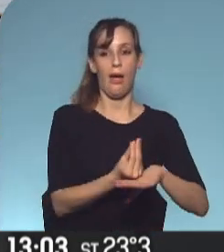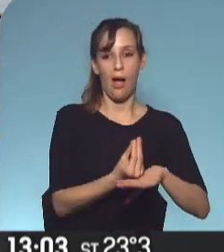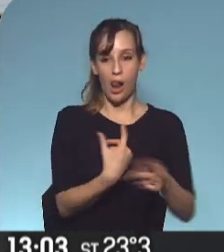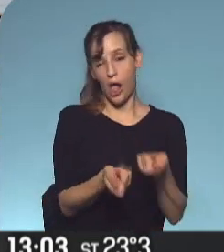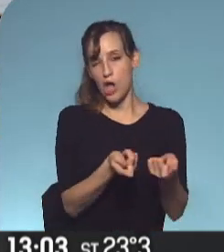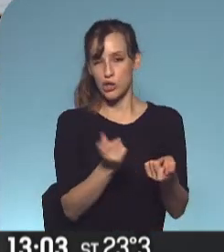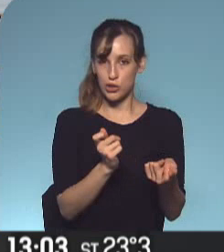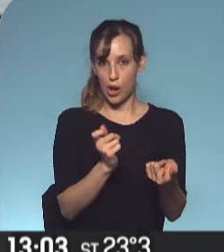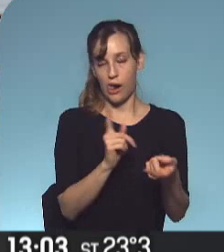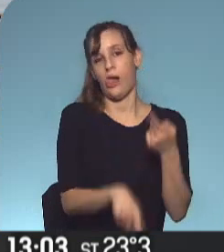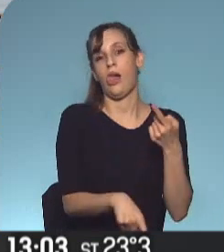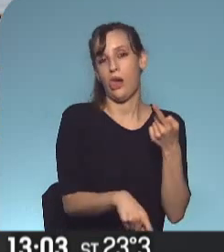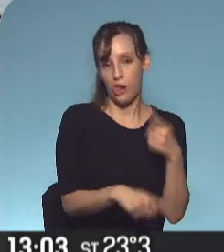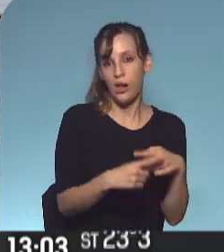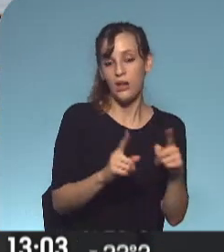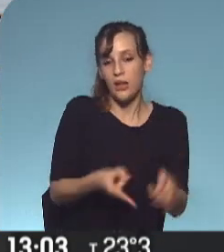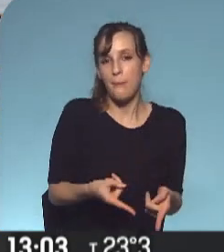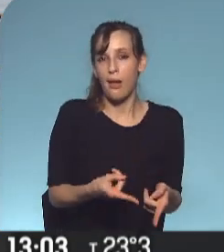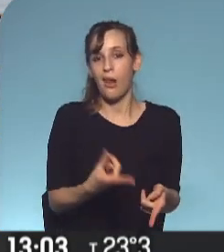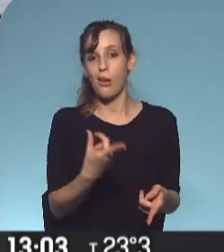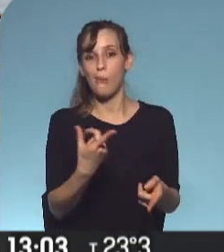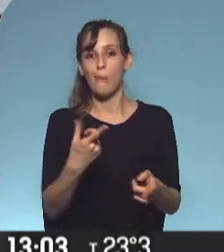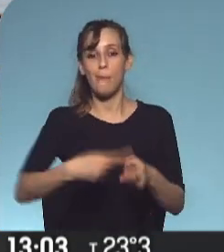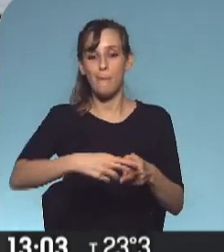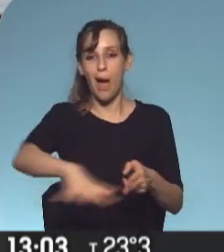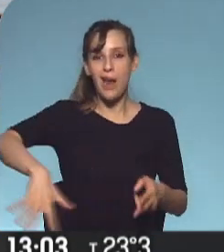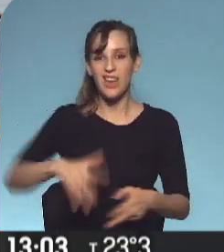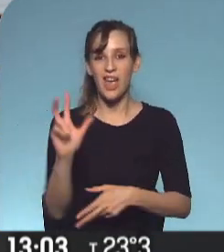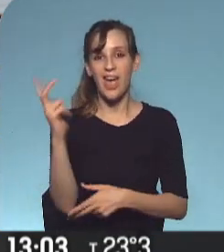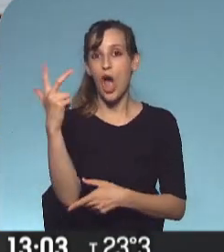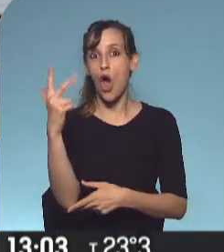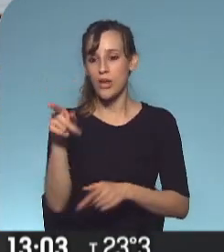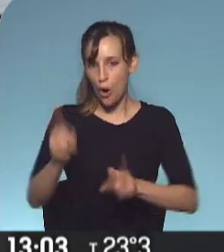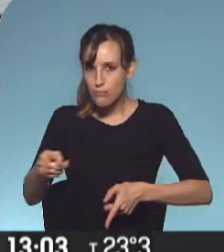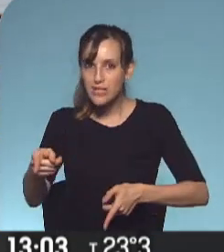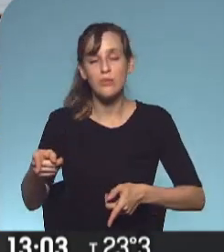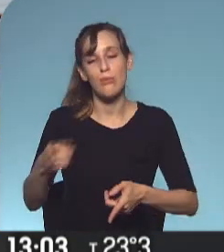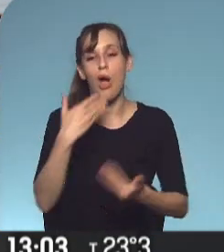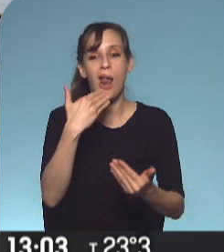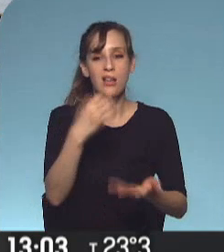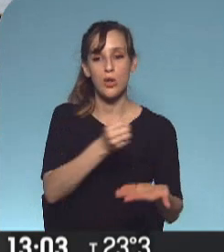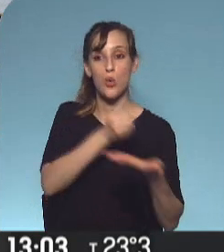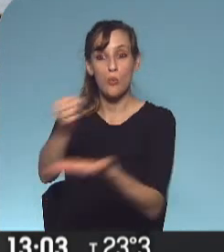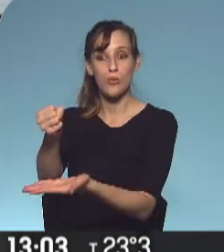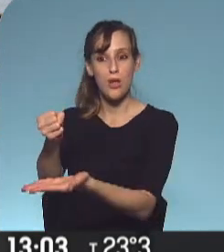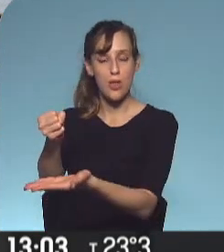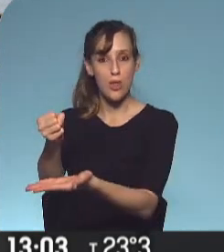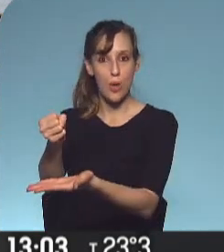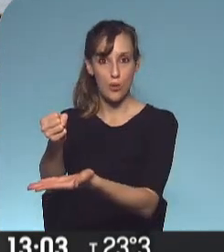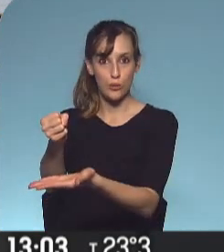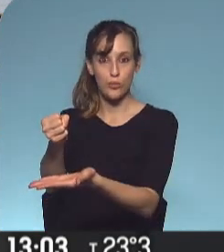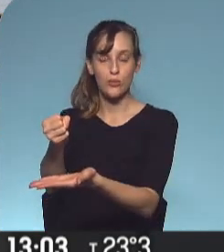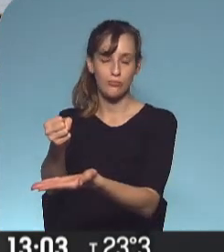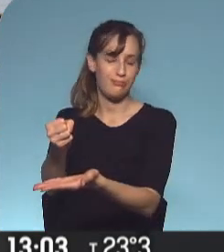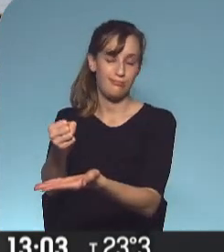lado inflando el precio de estos parques a través de subsidios y distintos incentivos fiscales y por